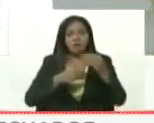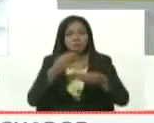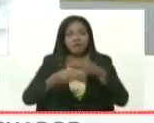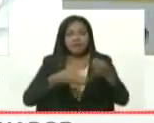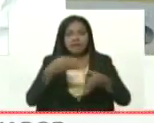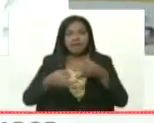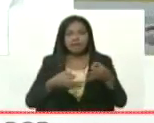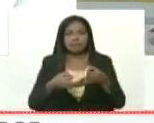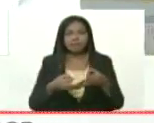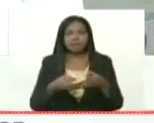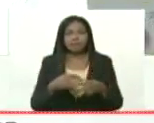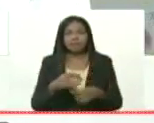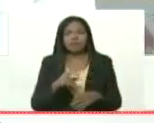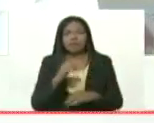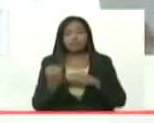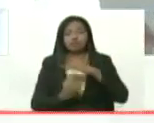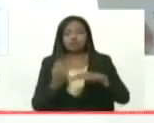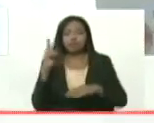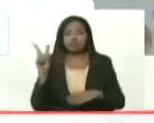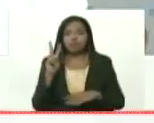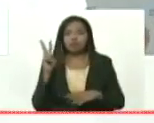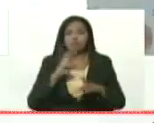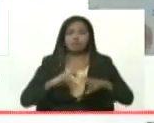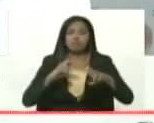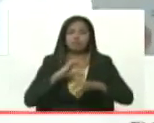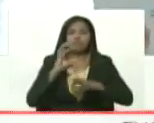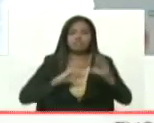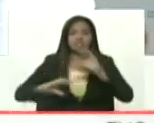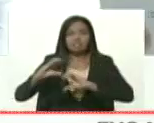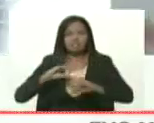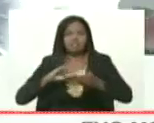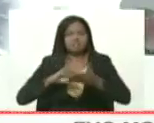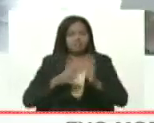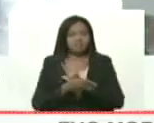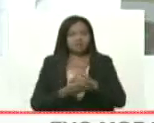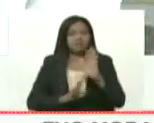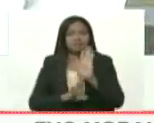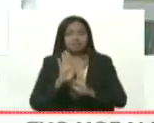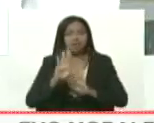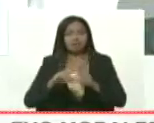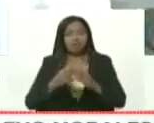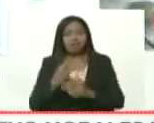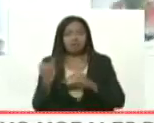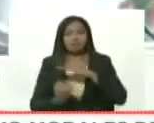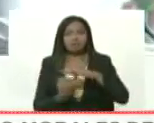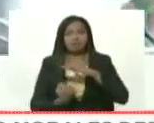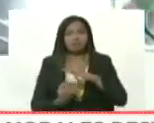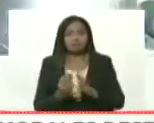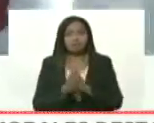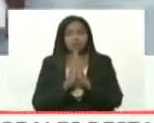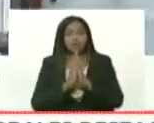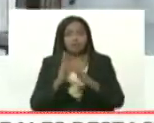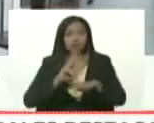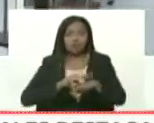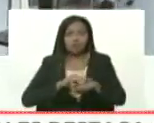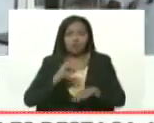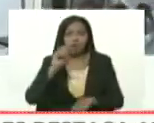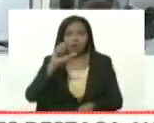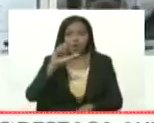Instituto Venezolano de Investigaciones Científicas la línea de investigación de primer nivel que está desarrollando el instituto. Por favor, doctora Olga. Gracias. Buenas